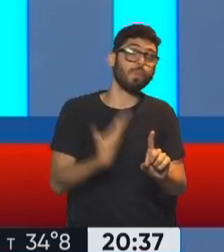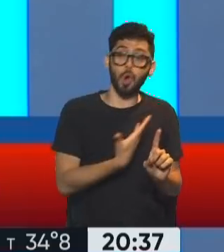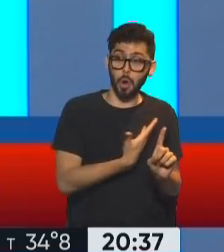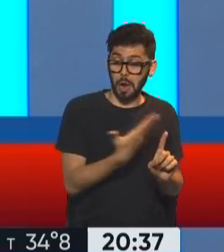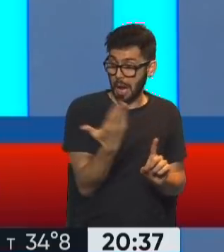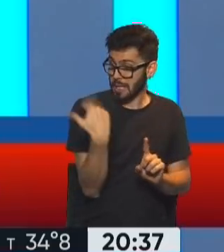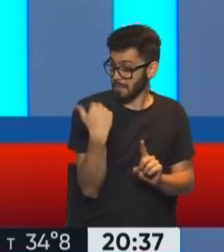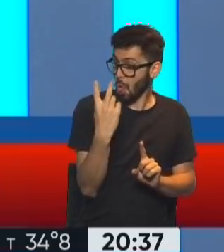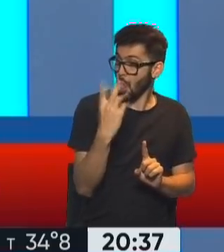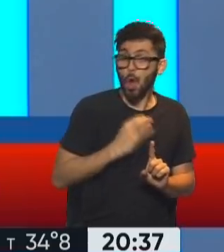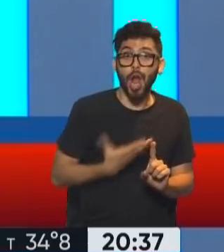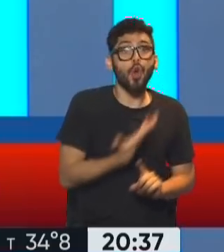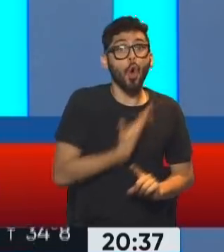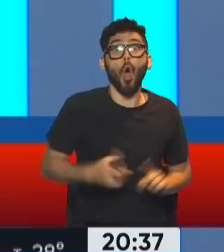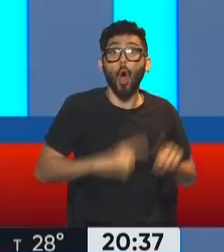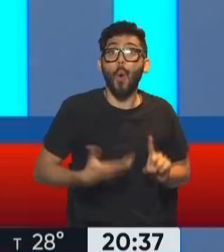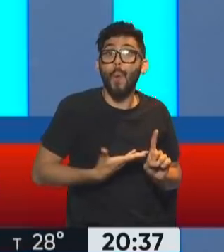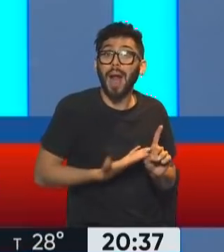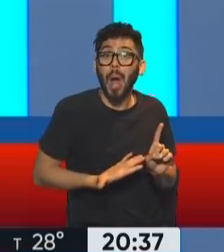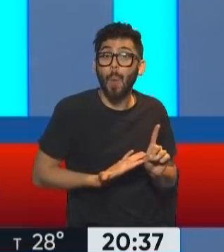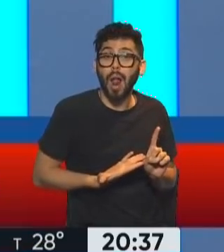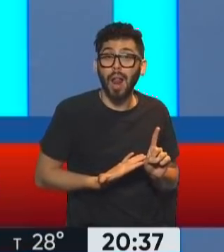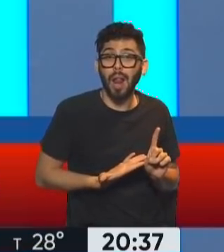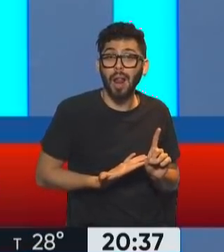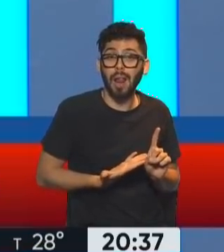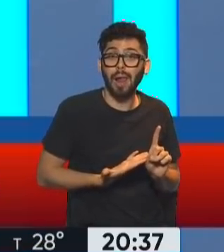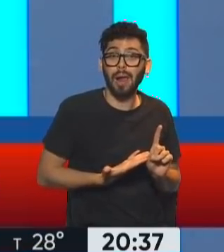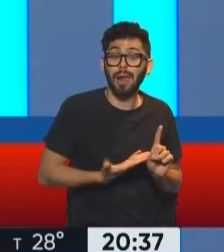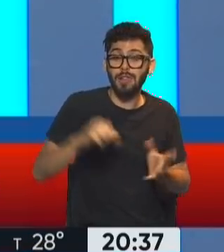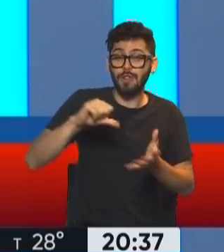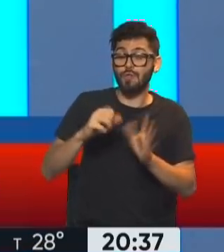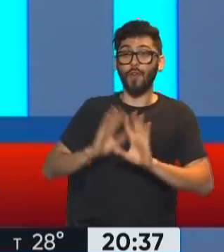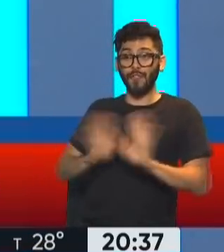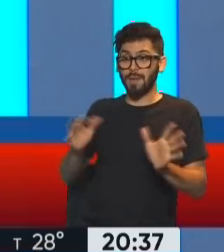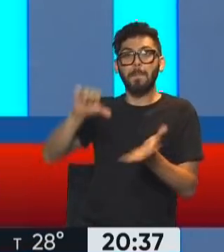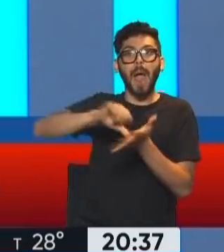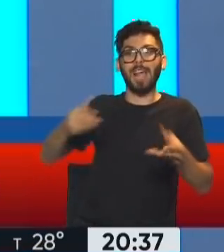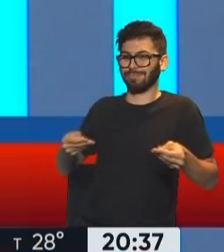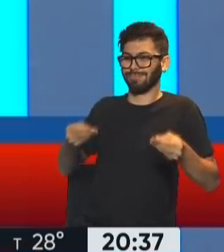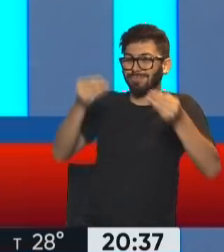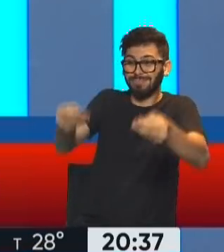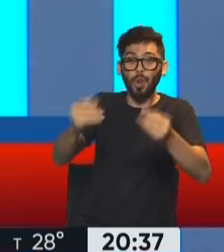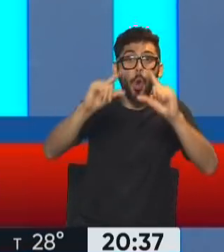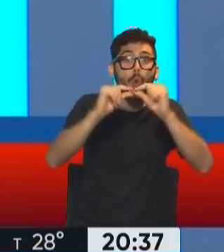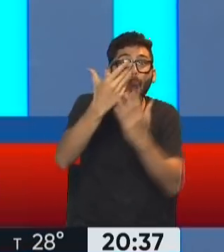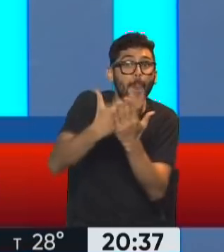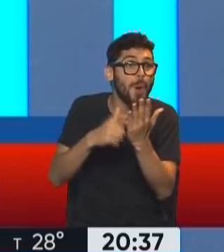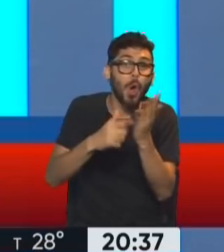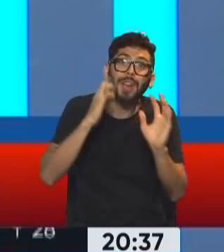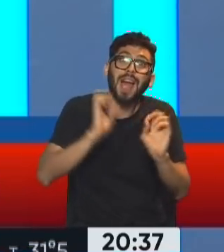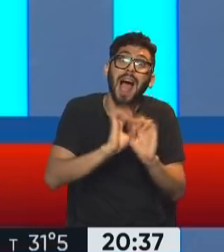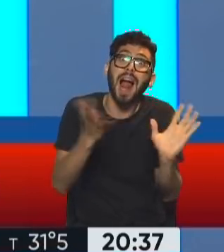hace 2 años que entregó el país, los números están clarísimos. Entonces, esta idea